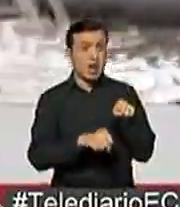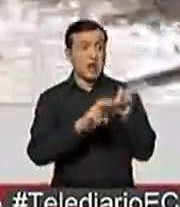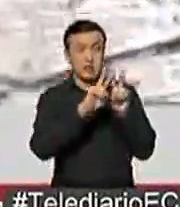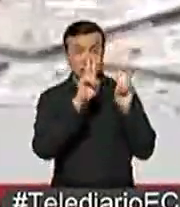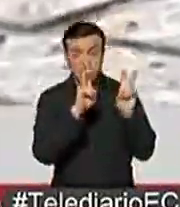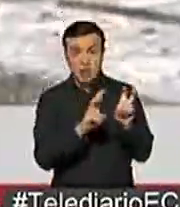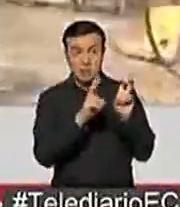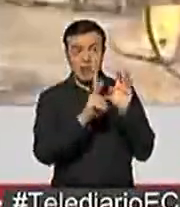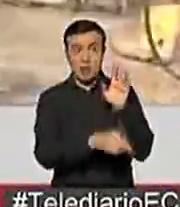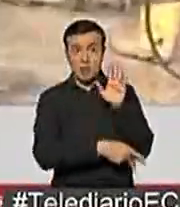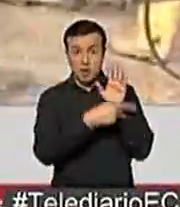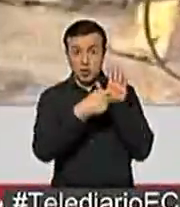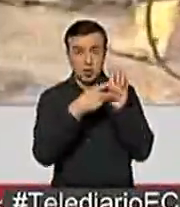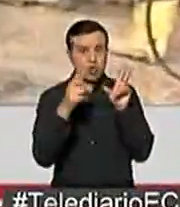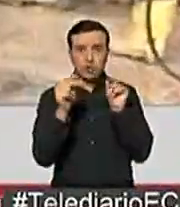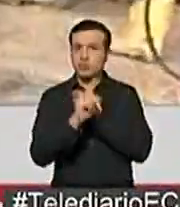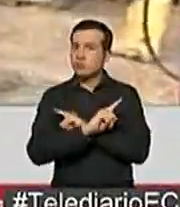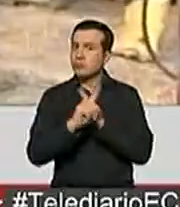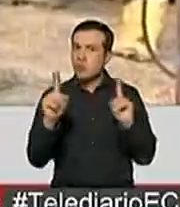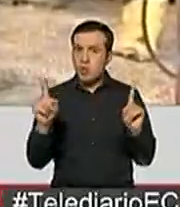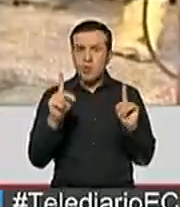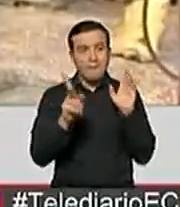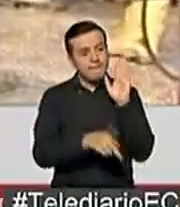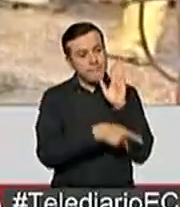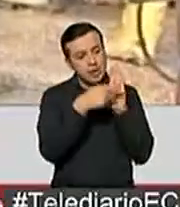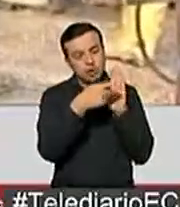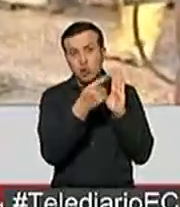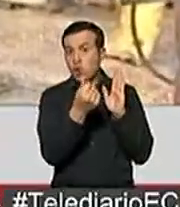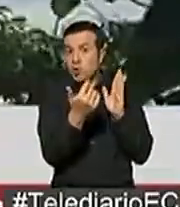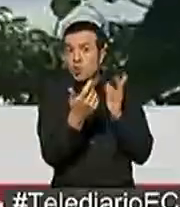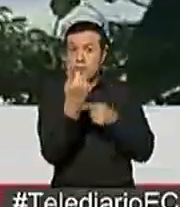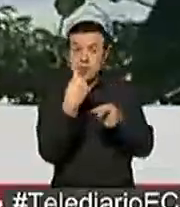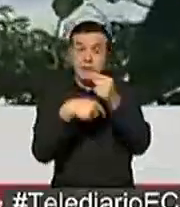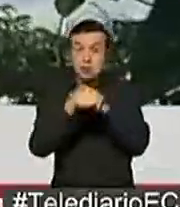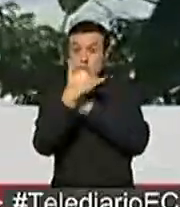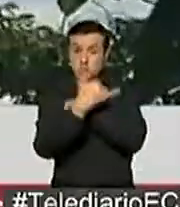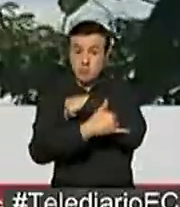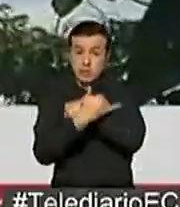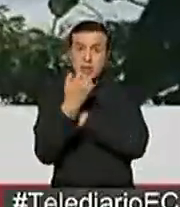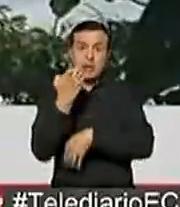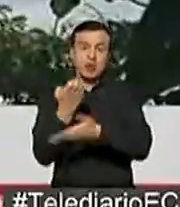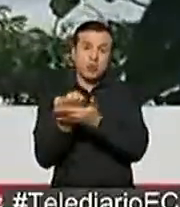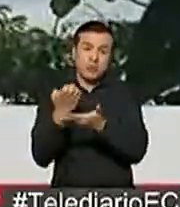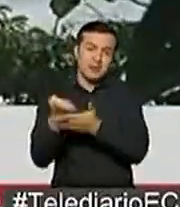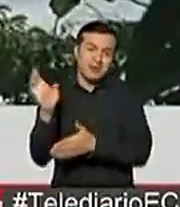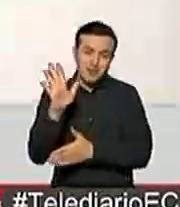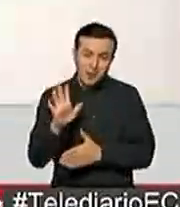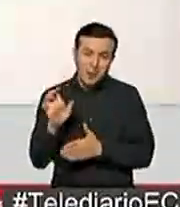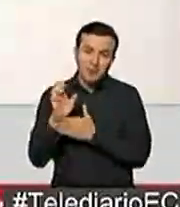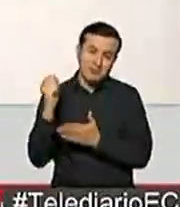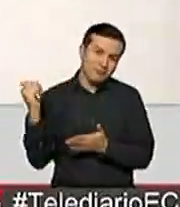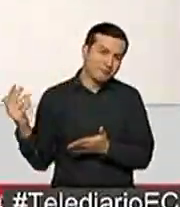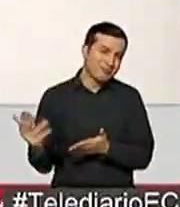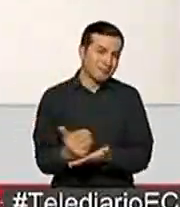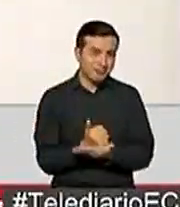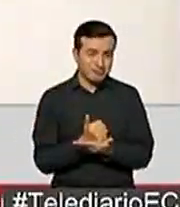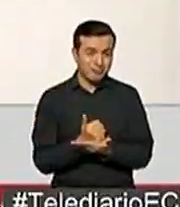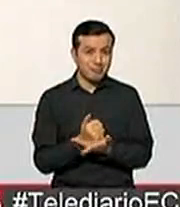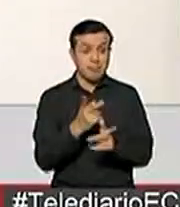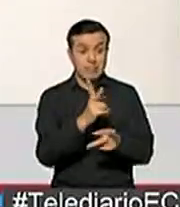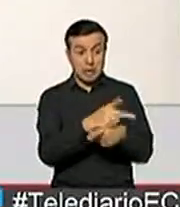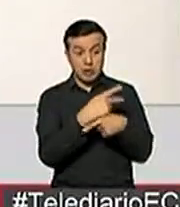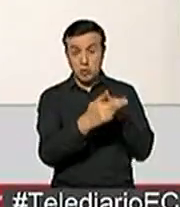de la nación pues de la explotación y exportación de crudo se sostiene en la economía nacional ahí existe